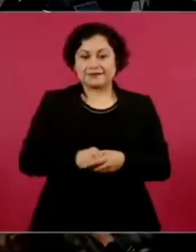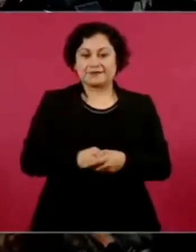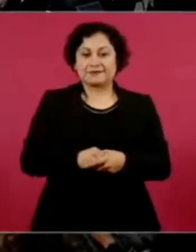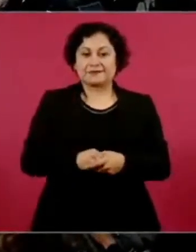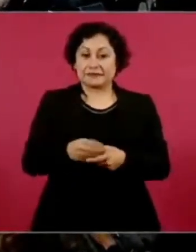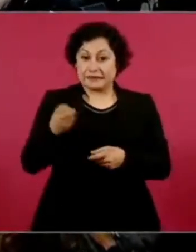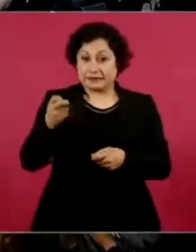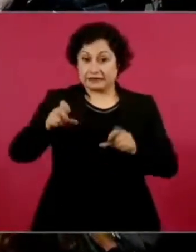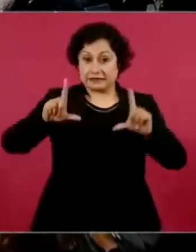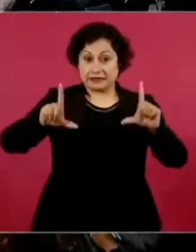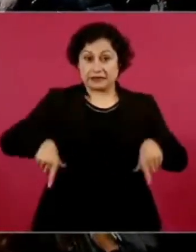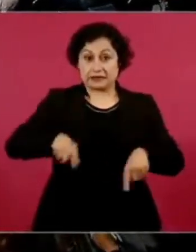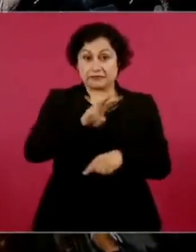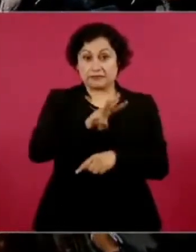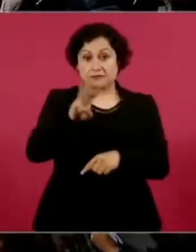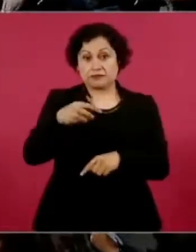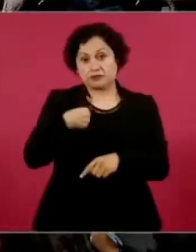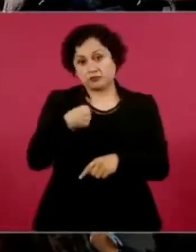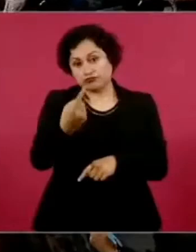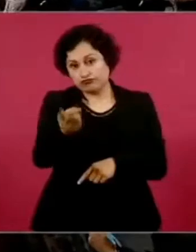Esta página se las recomiendo.